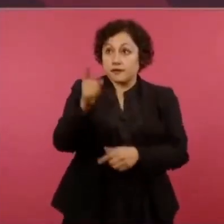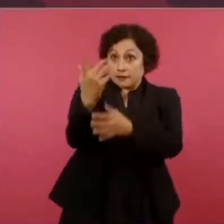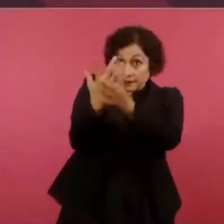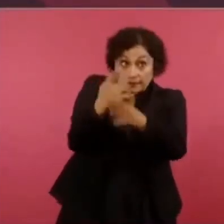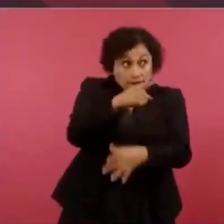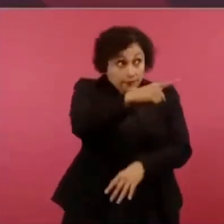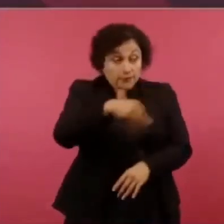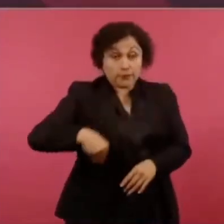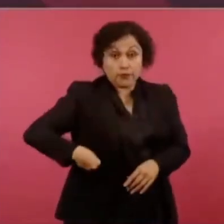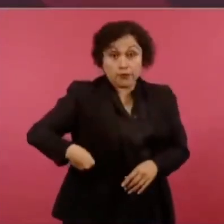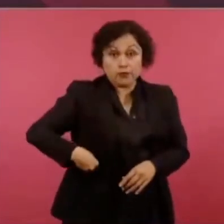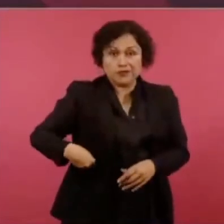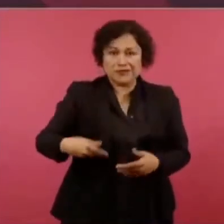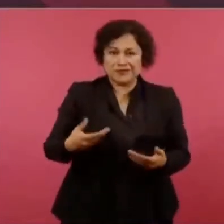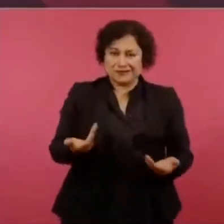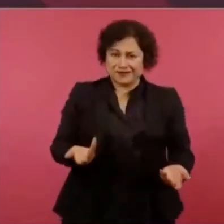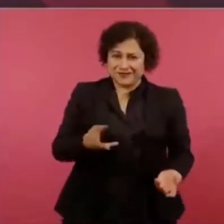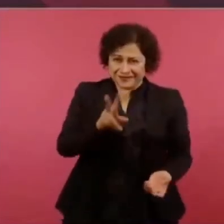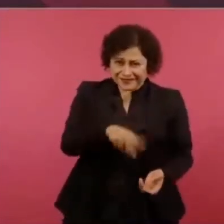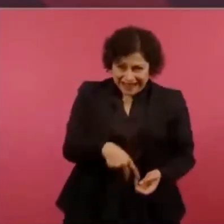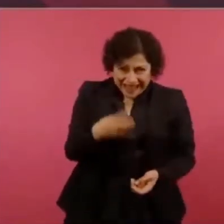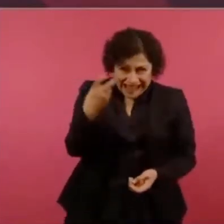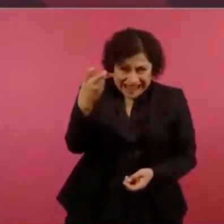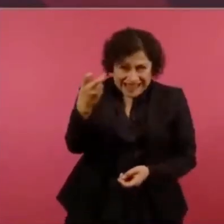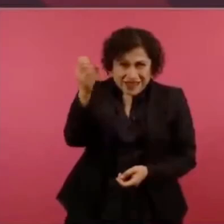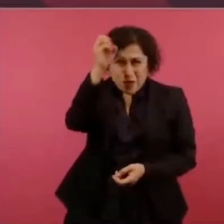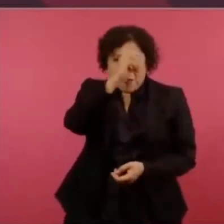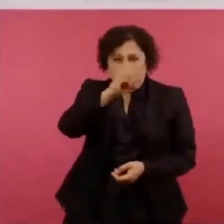Imagínense el nivel de cinismo